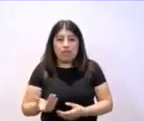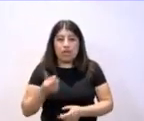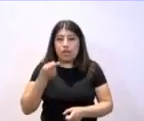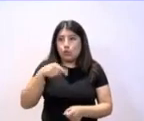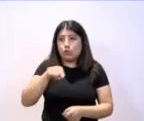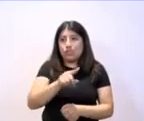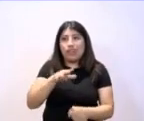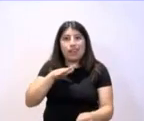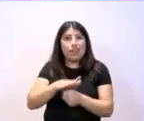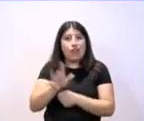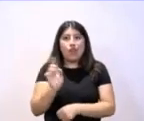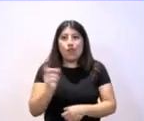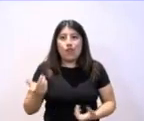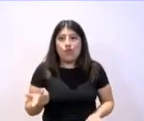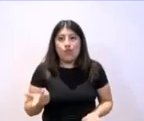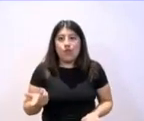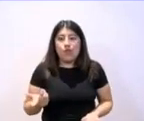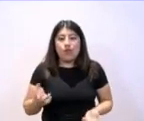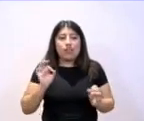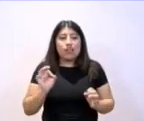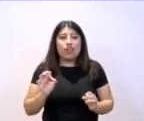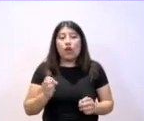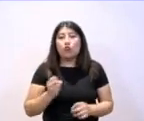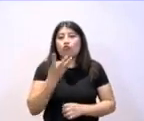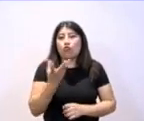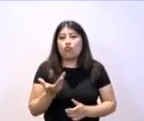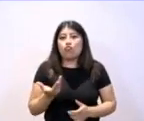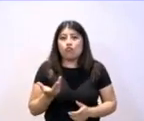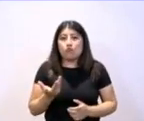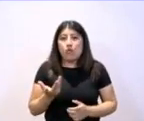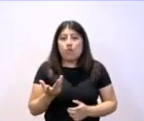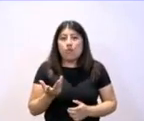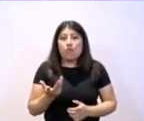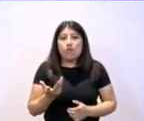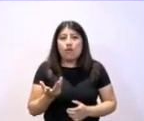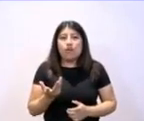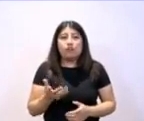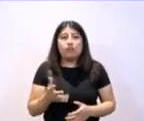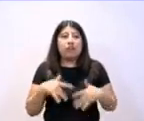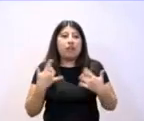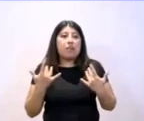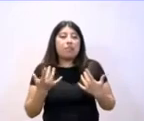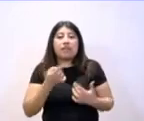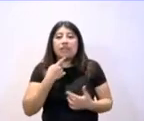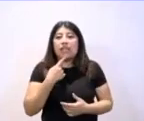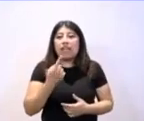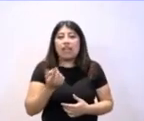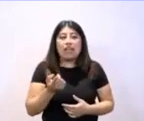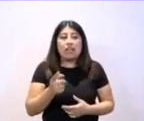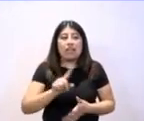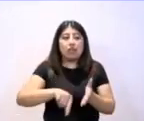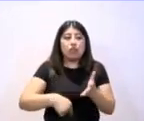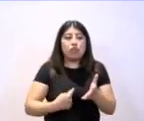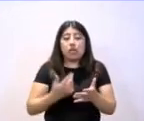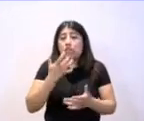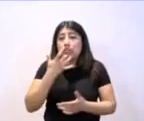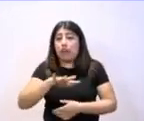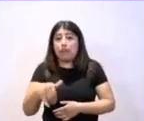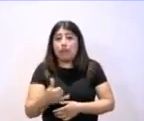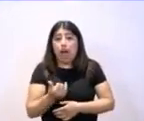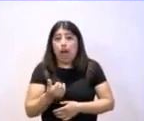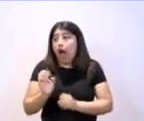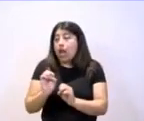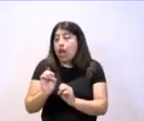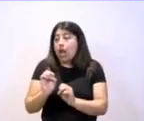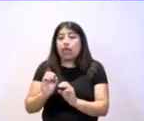Y contemplan específicamente qué ratios debe haber, pero es que las ratios no pueden ser ratios de decir contrataciones. Bueno, si están todas de baja da igual, no hay nadie,